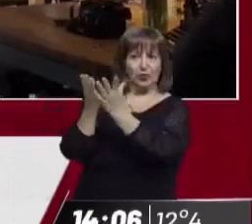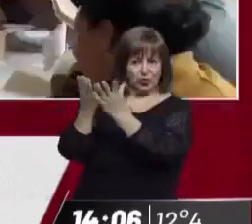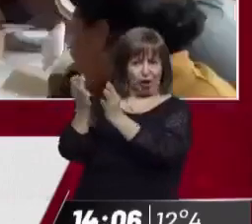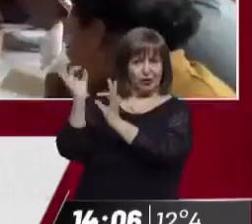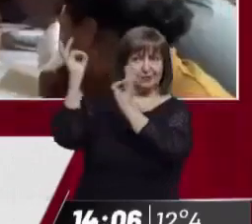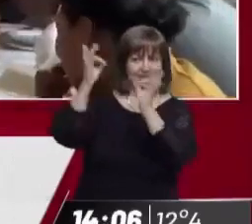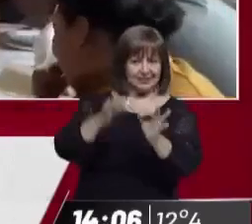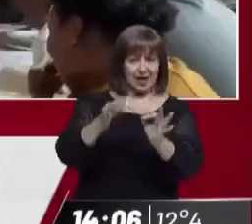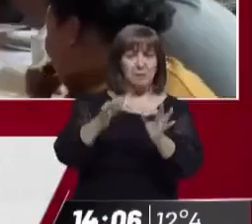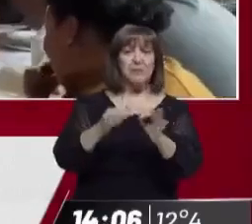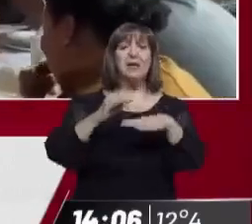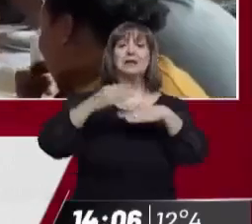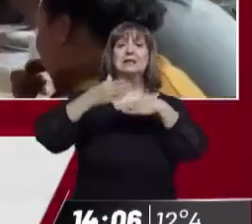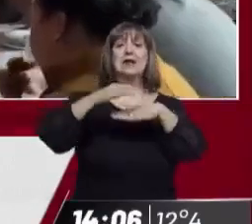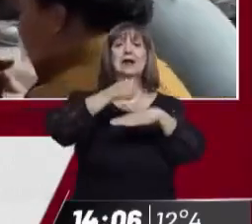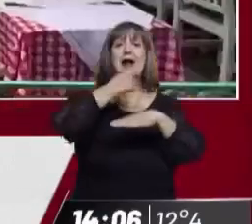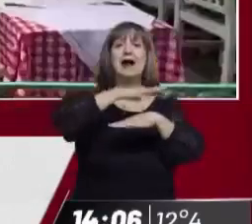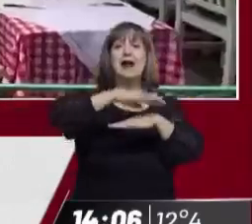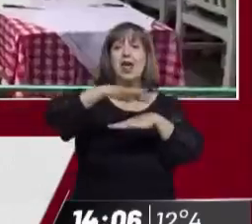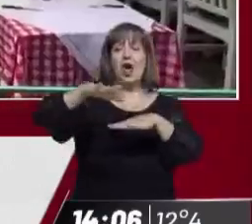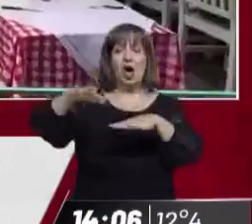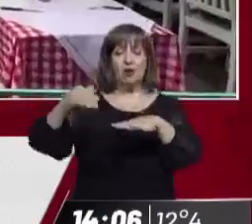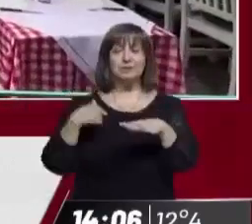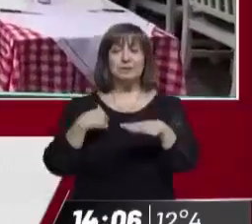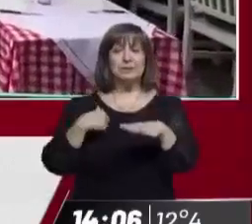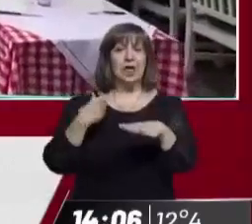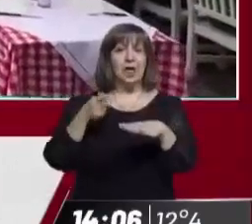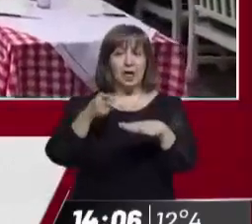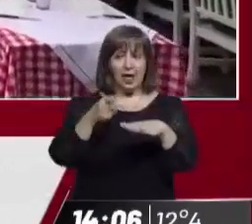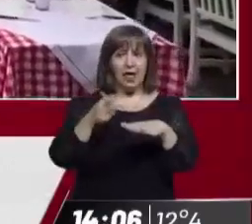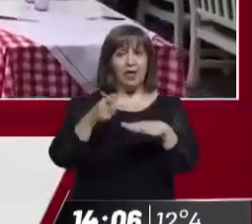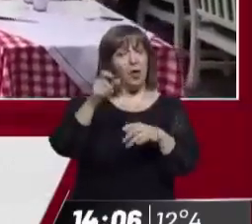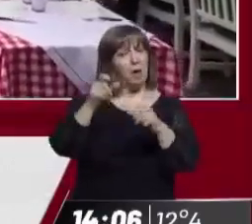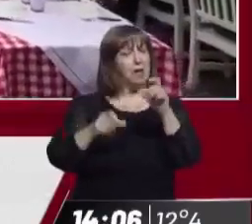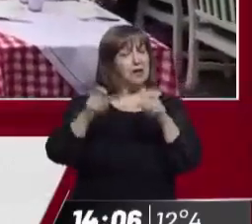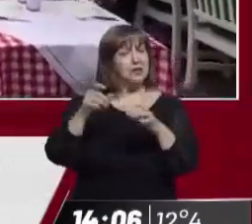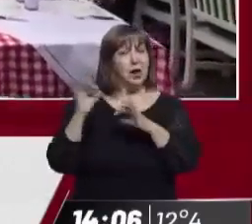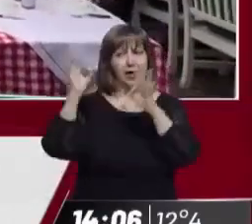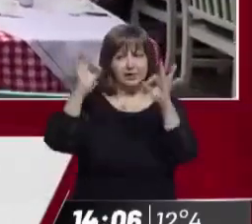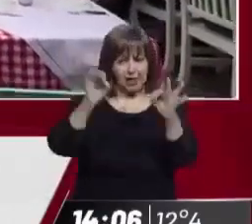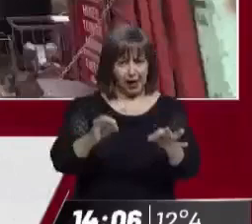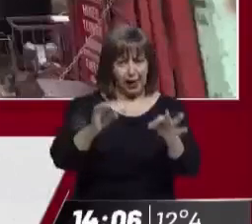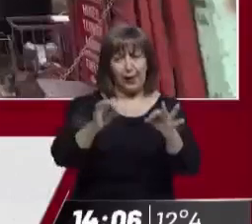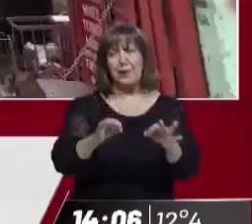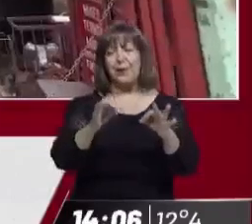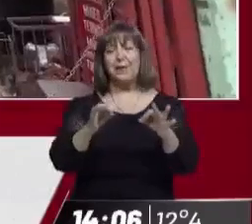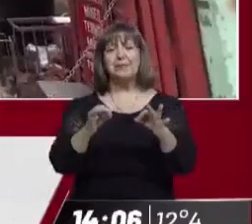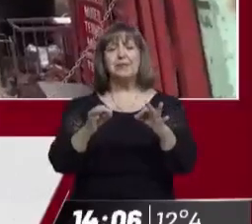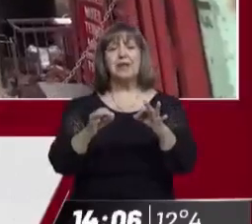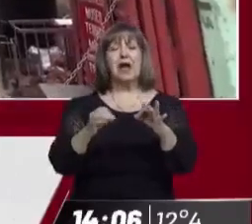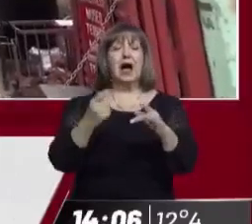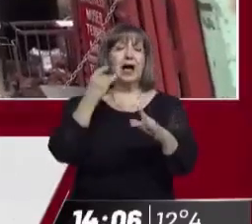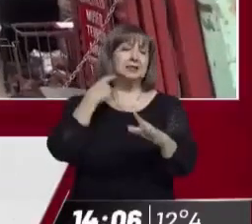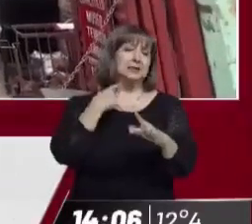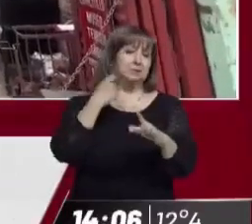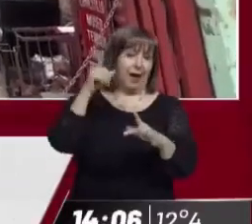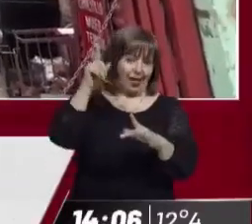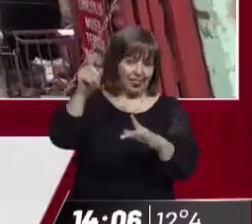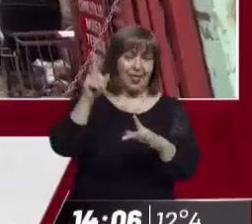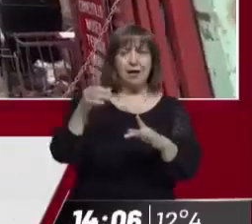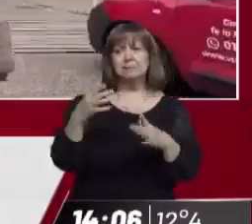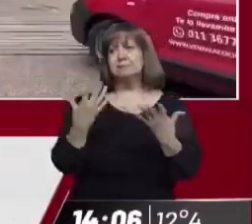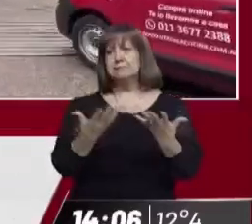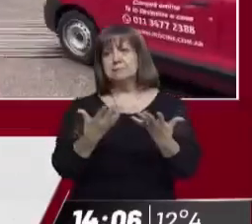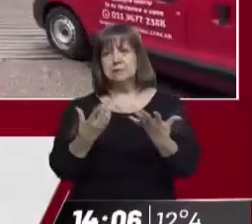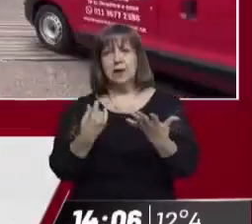cerquita sobre el río, y tenían que, la gente que llegaba, que en general eran genoveses,